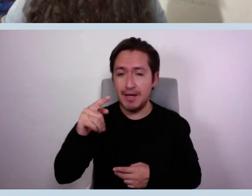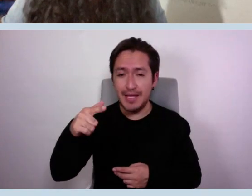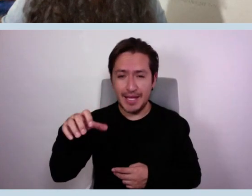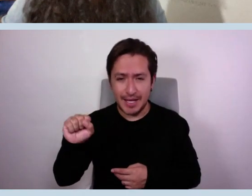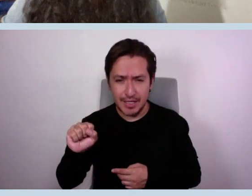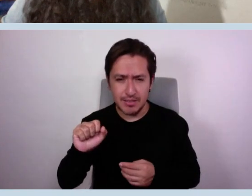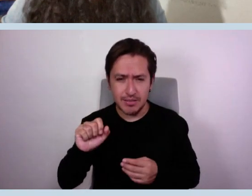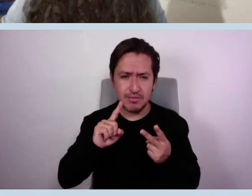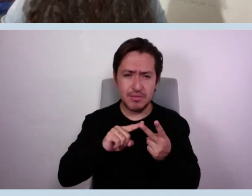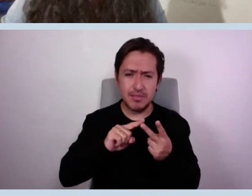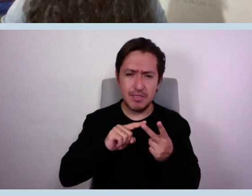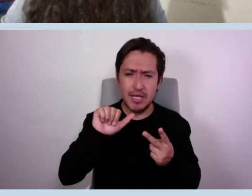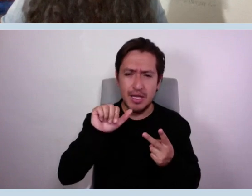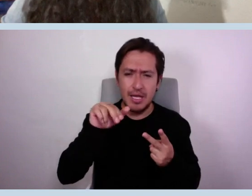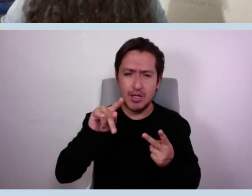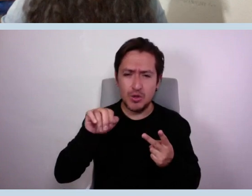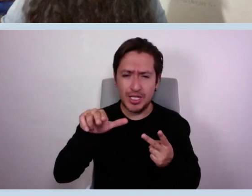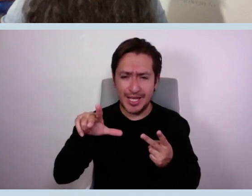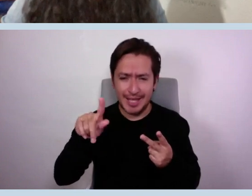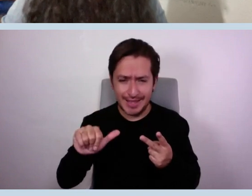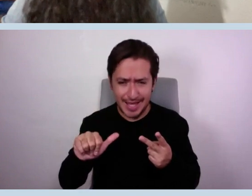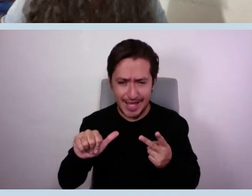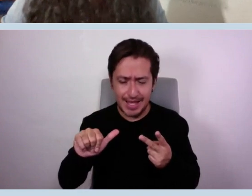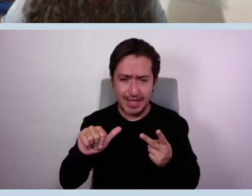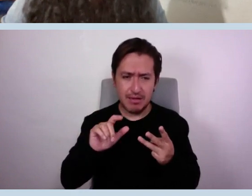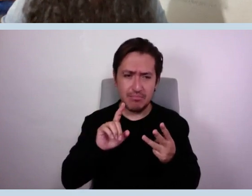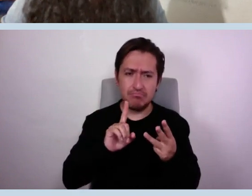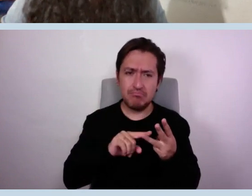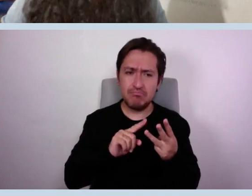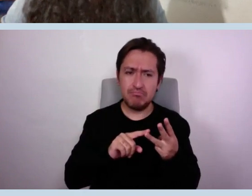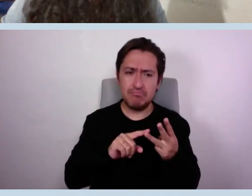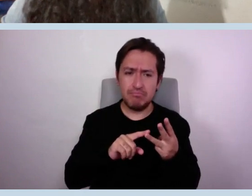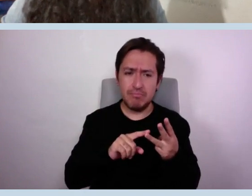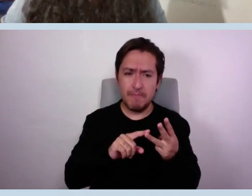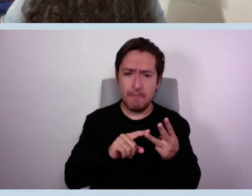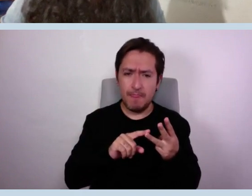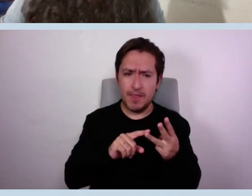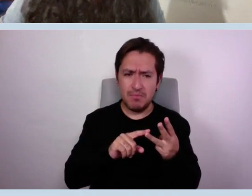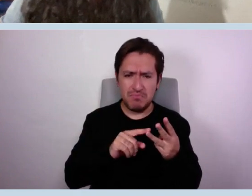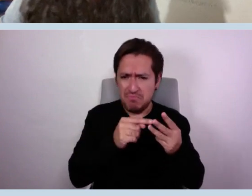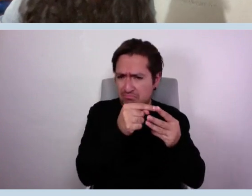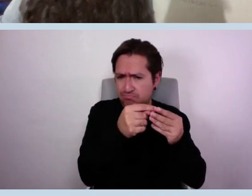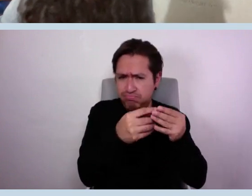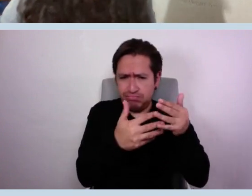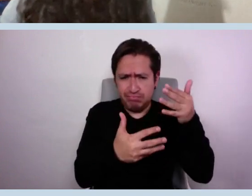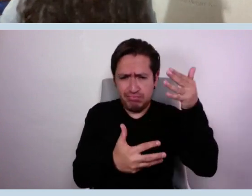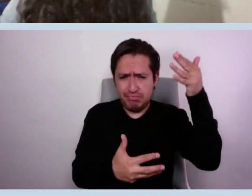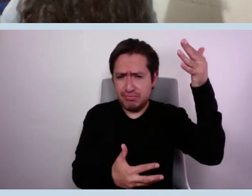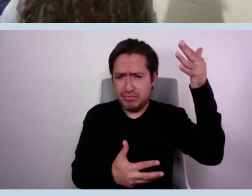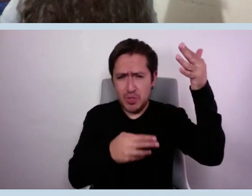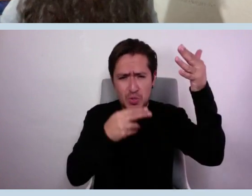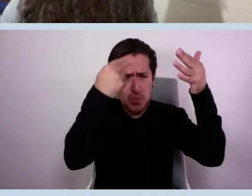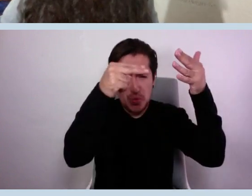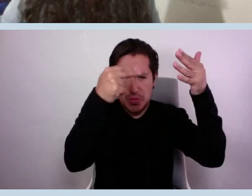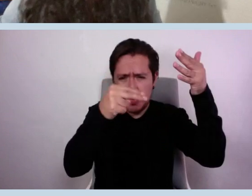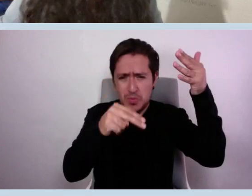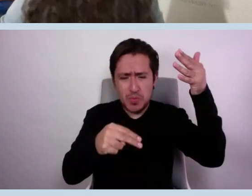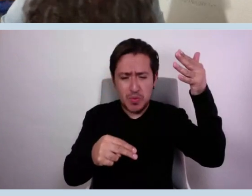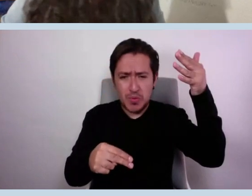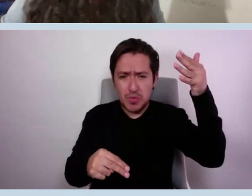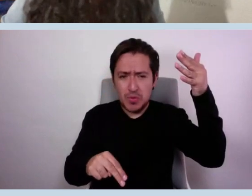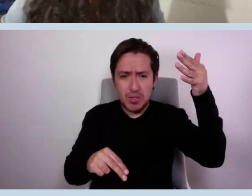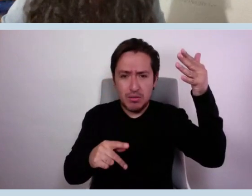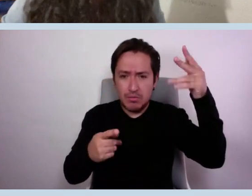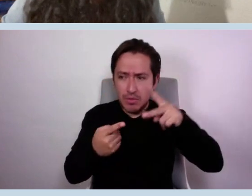Antonieta Rivas Mercado muchos muchos muchos nombres empezaron a salir Entonces no solamente